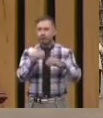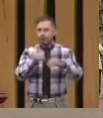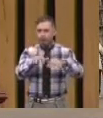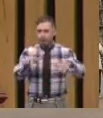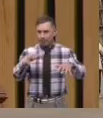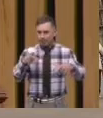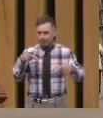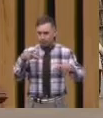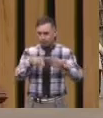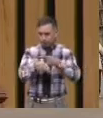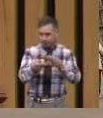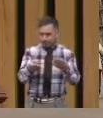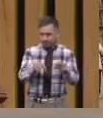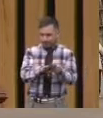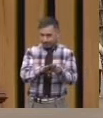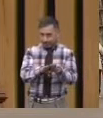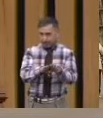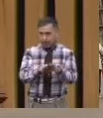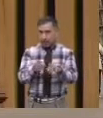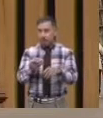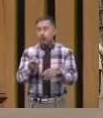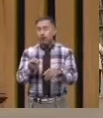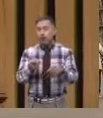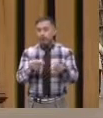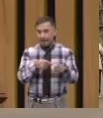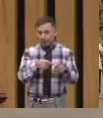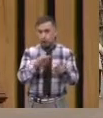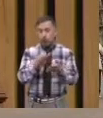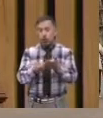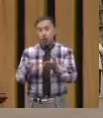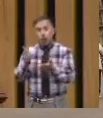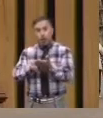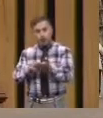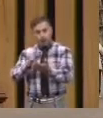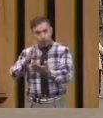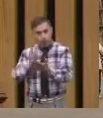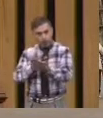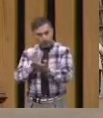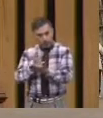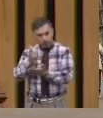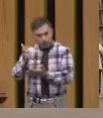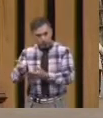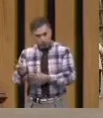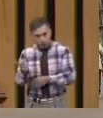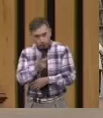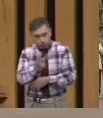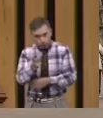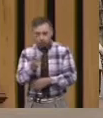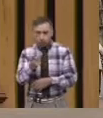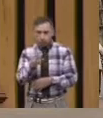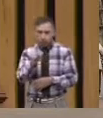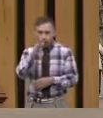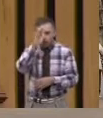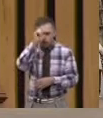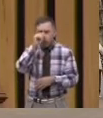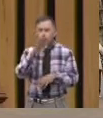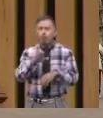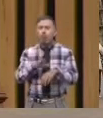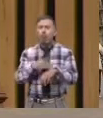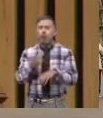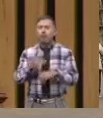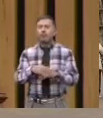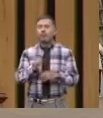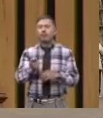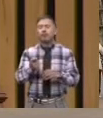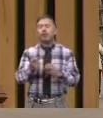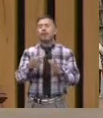coexista con la sanción económica, pues además de lo ya señalado, estimo que se incurre en la violación